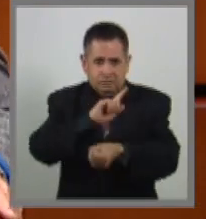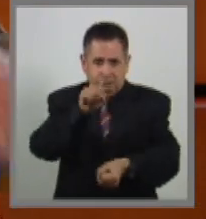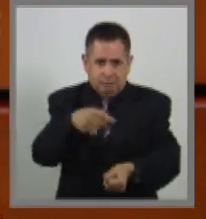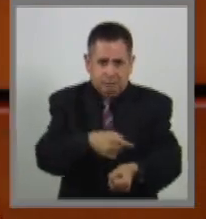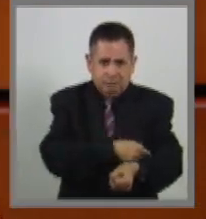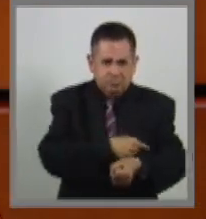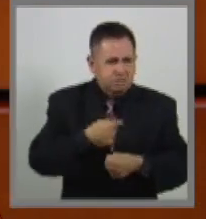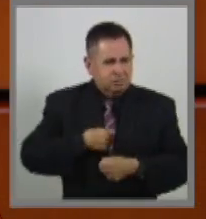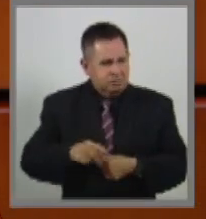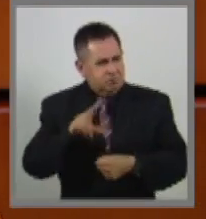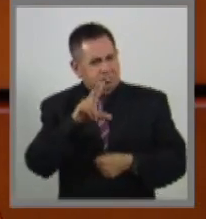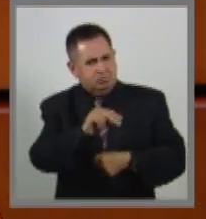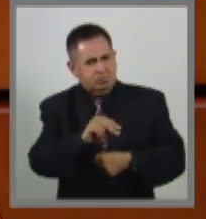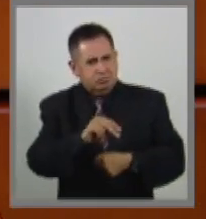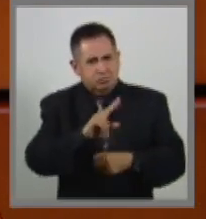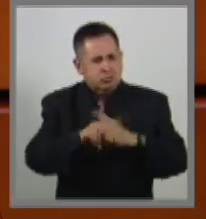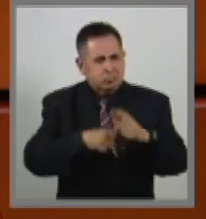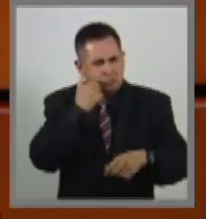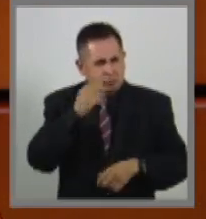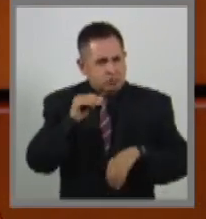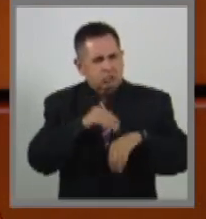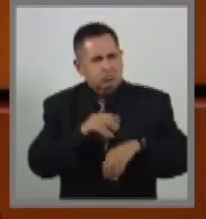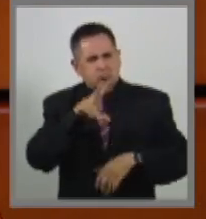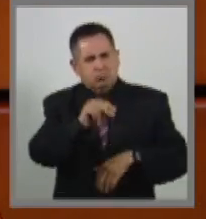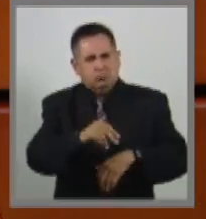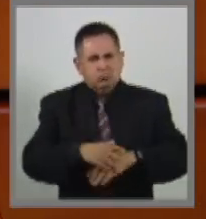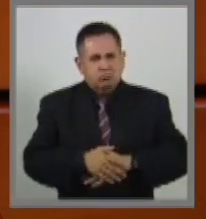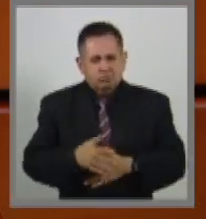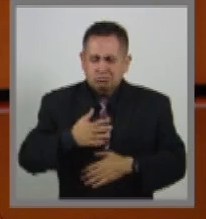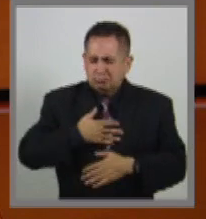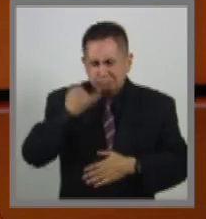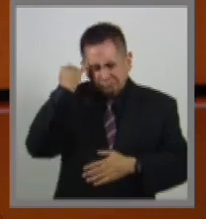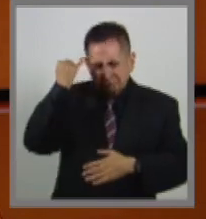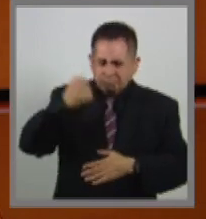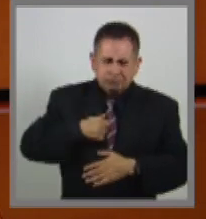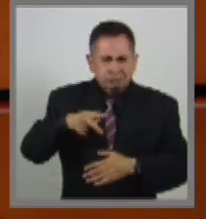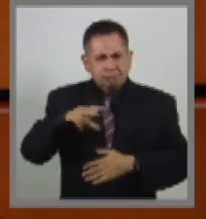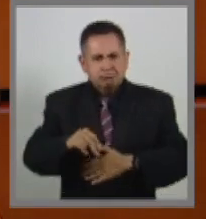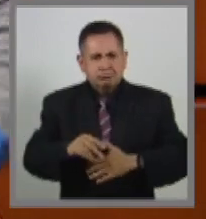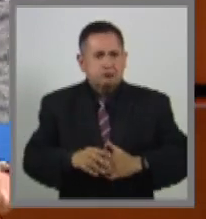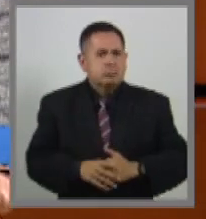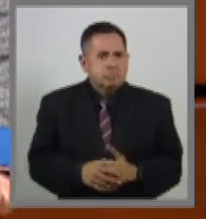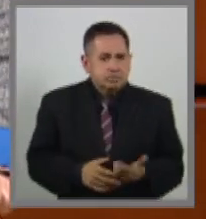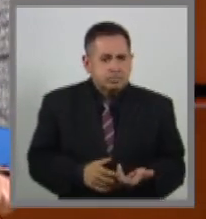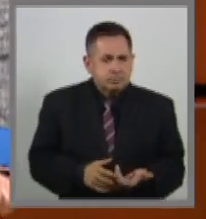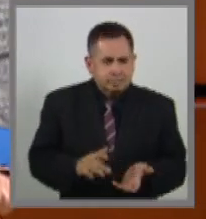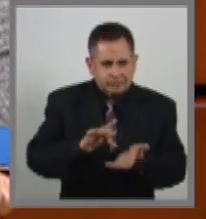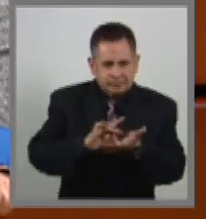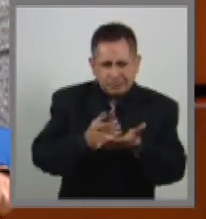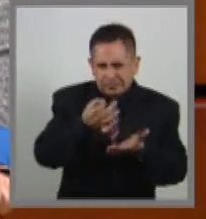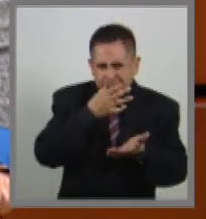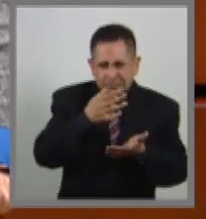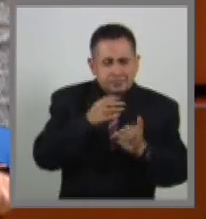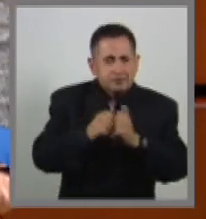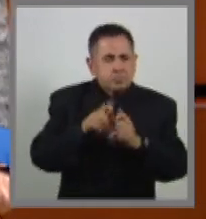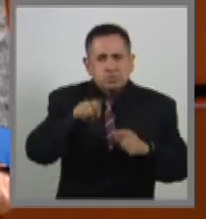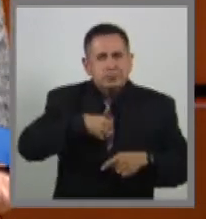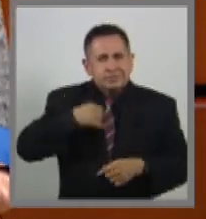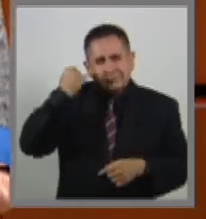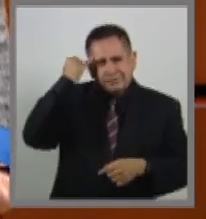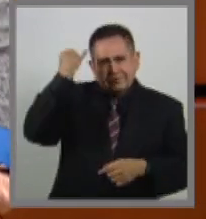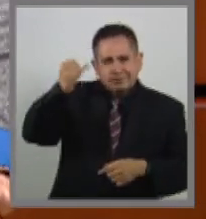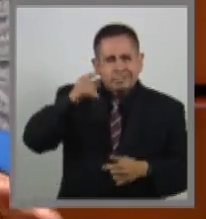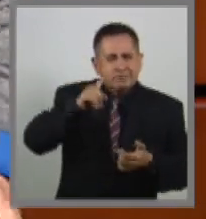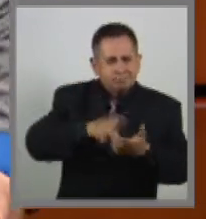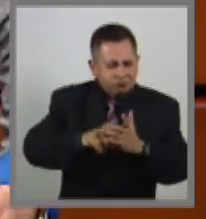y diga, no, yo no se la pongo porque no va con mis ideales? La medicina, compañero, no es de ideales, es